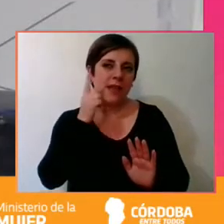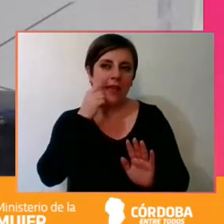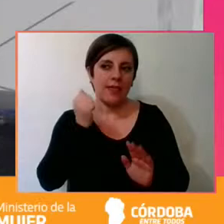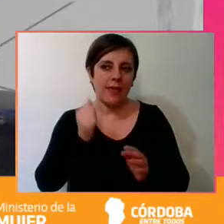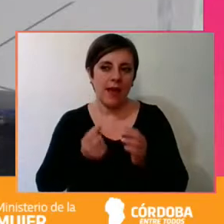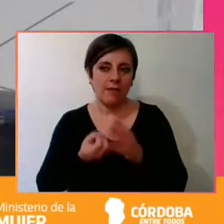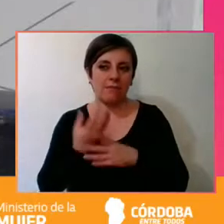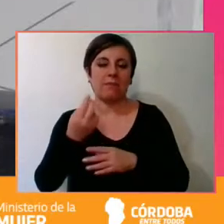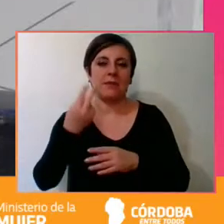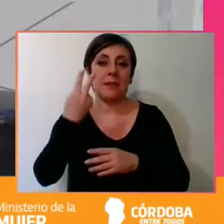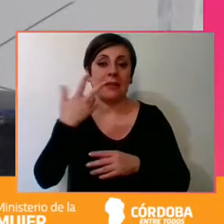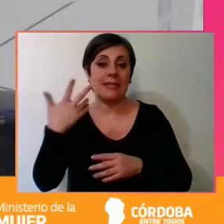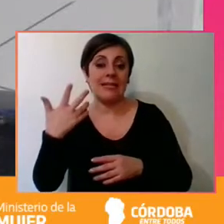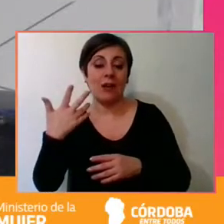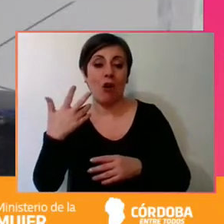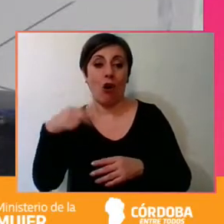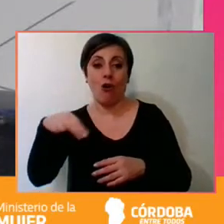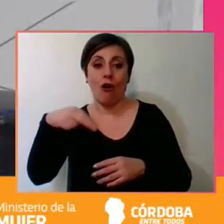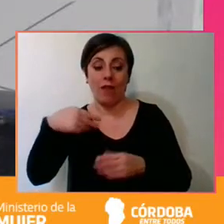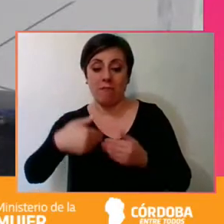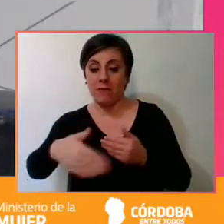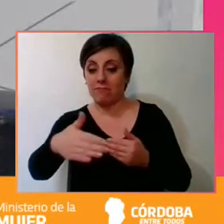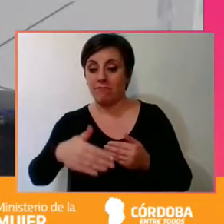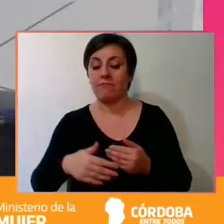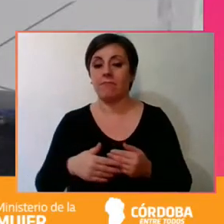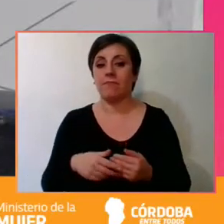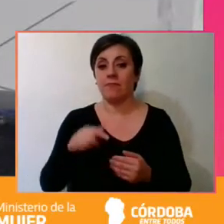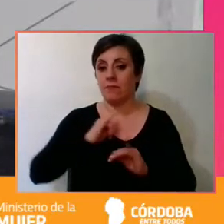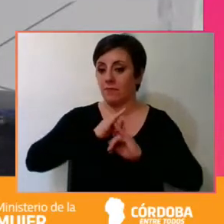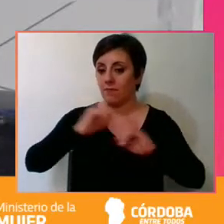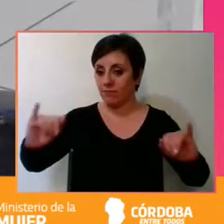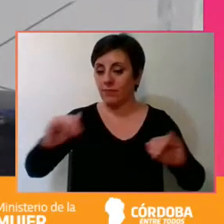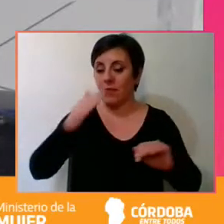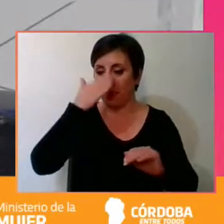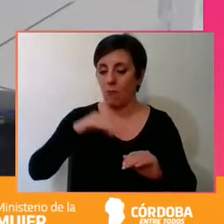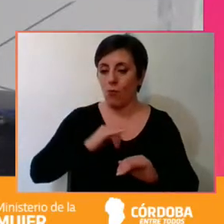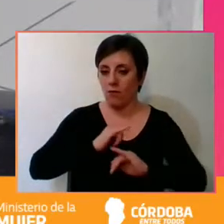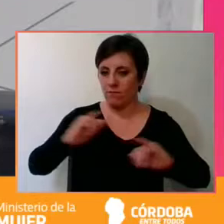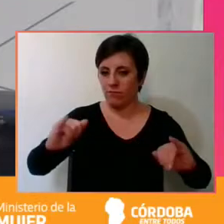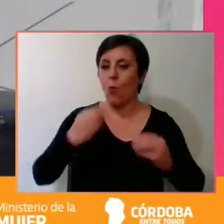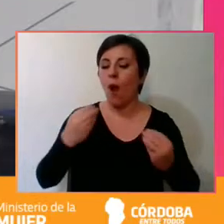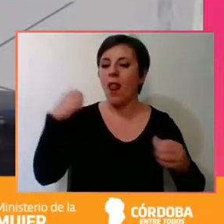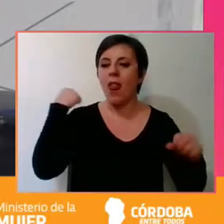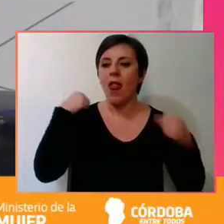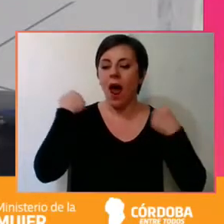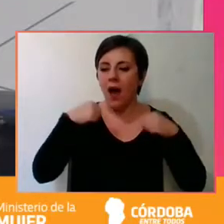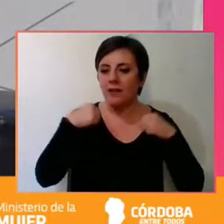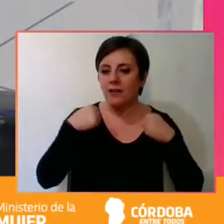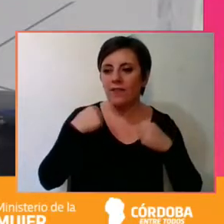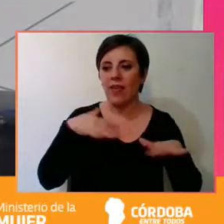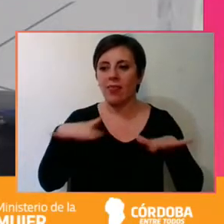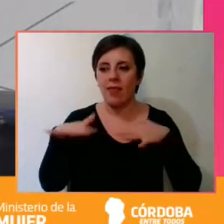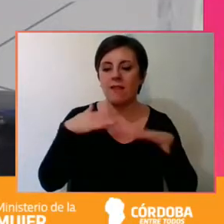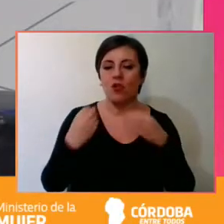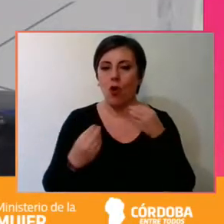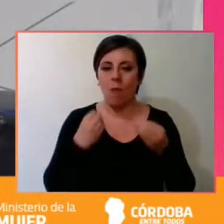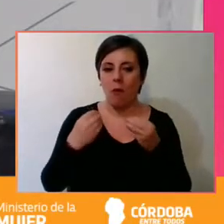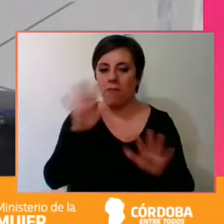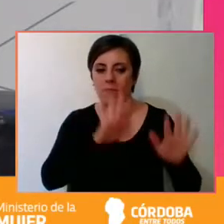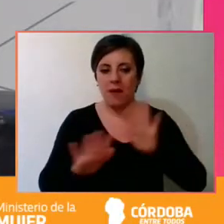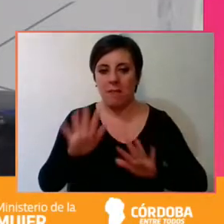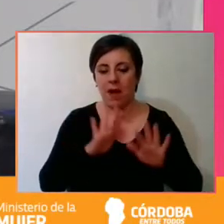de noviembre, así que ya van a estar informados e informadas sobre las próximas actividades, sobre cómo pueden ir preparándolas, y van